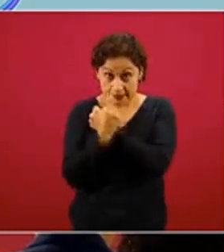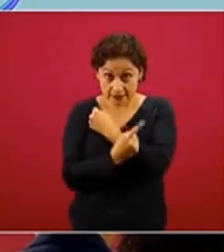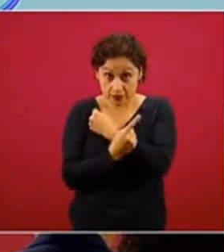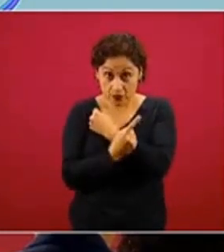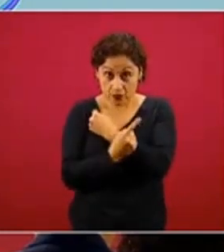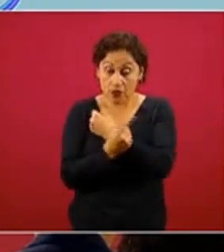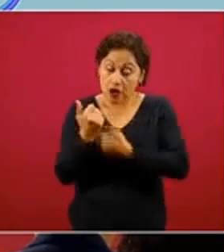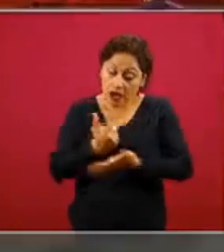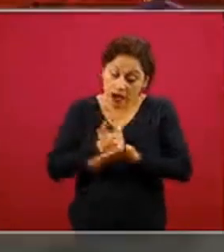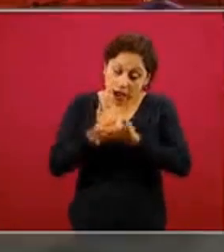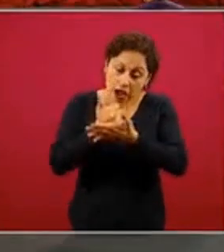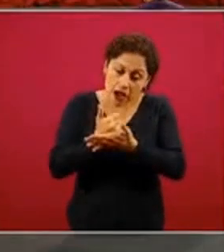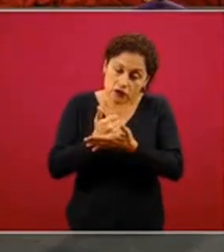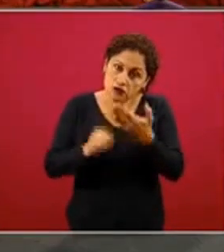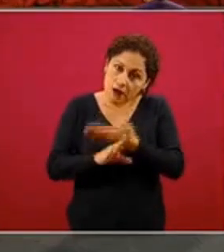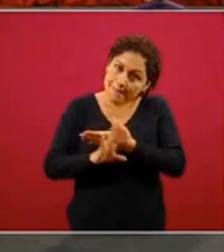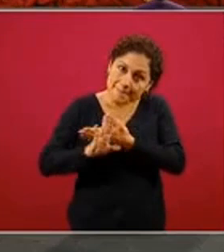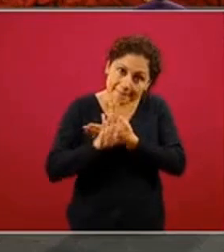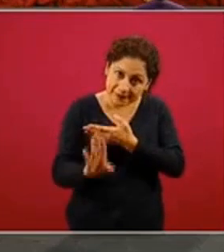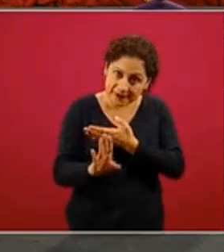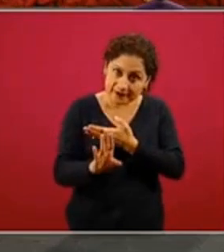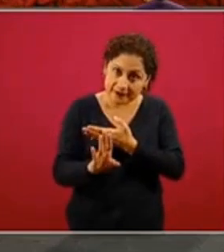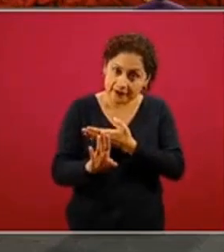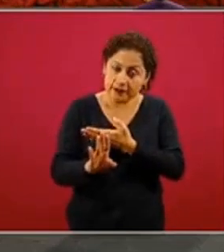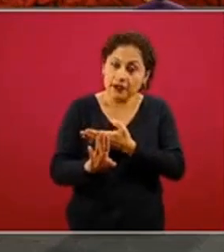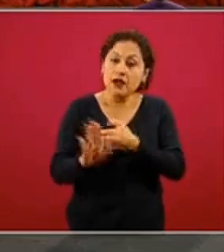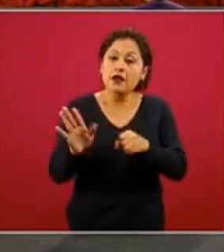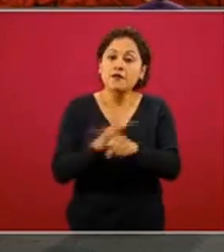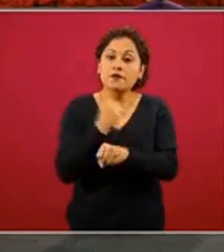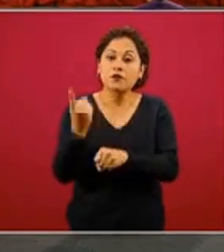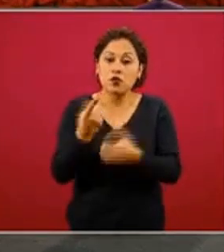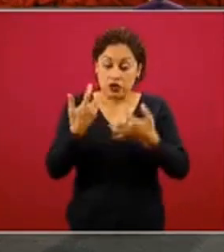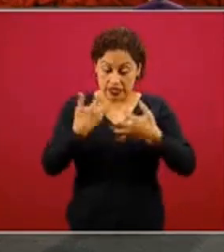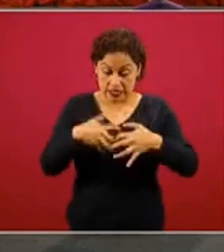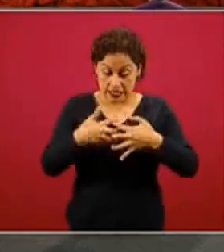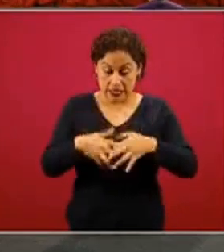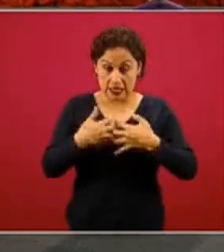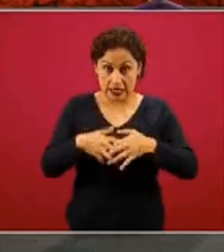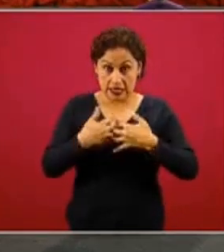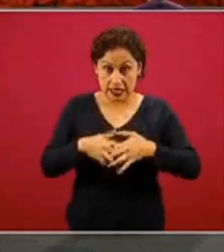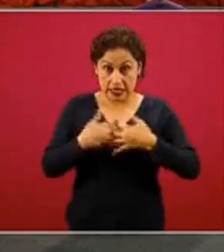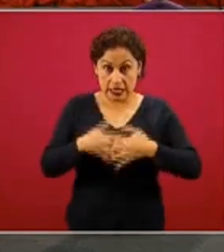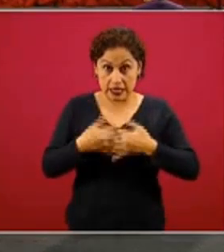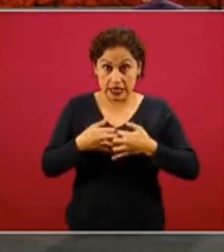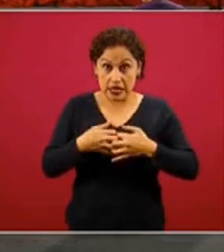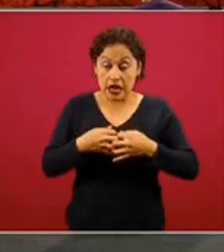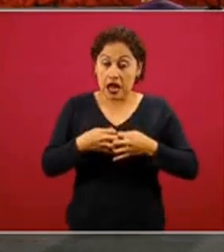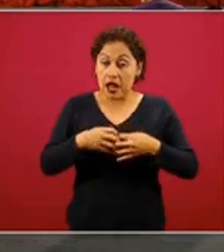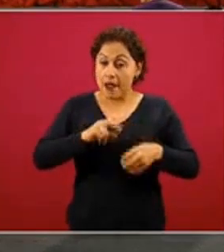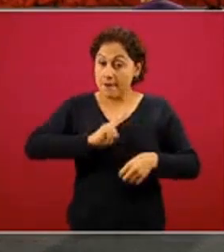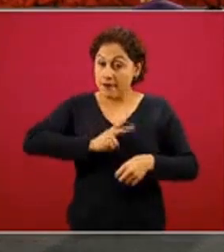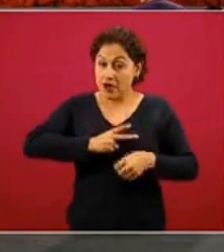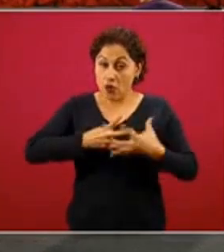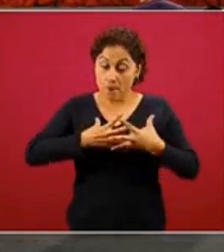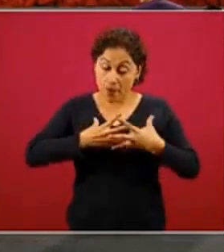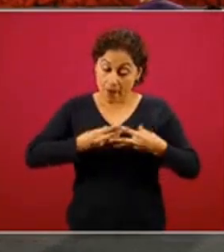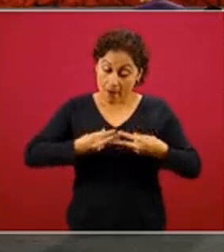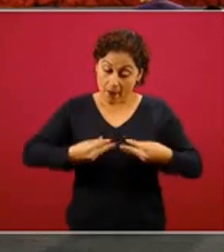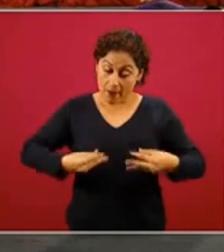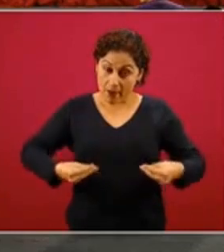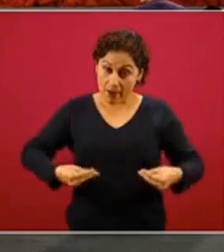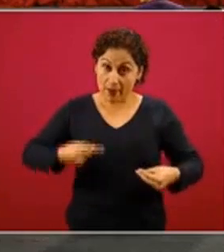se está produciendo en otra parte, que son moléculas que causan gran inflamación. Una de las moléculas se